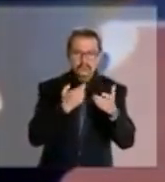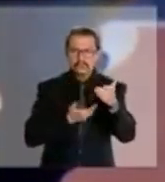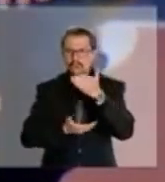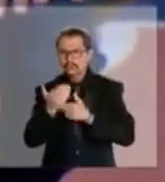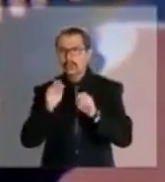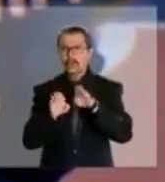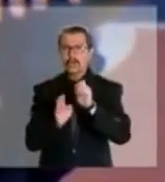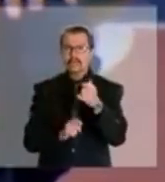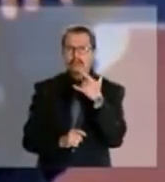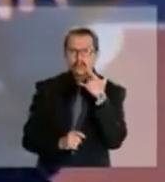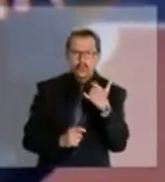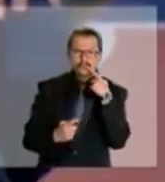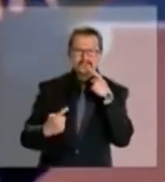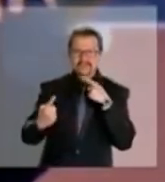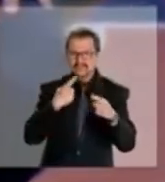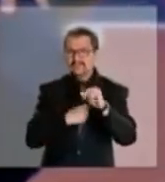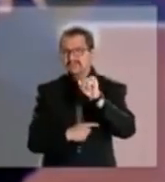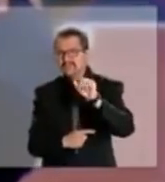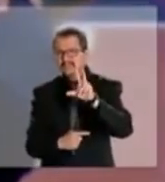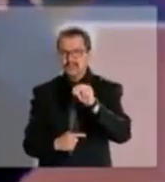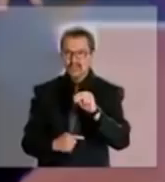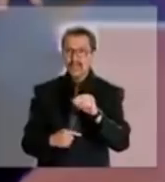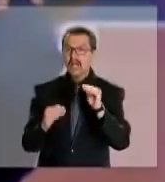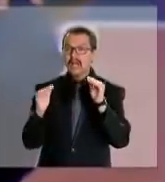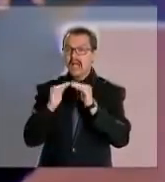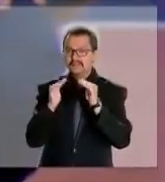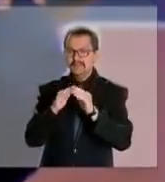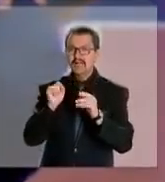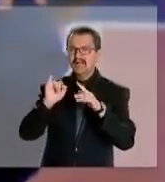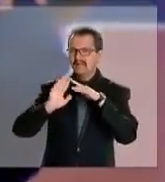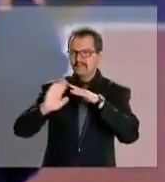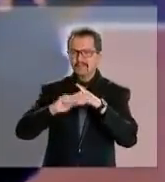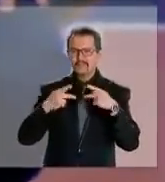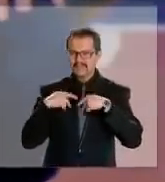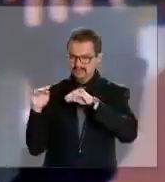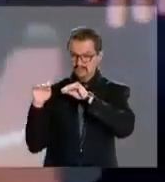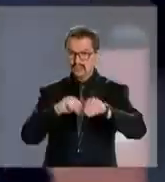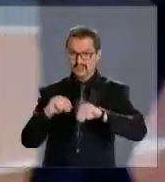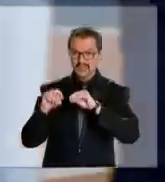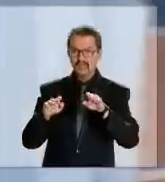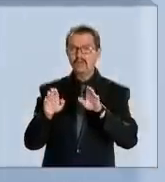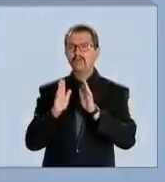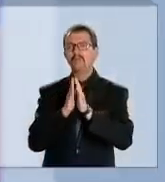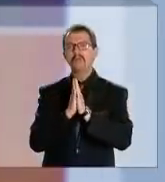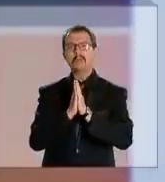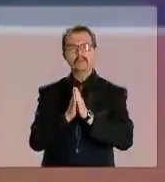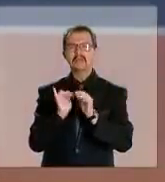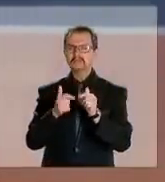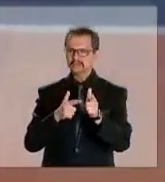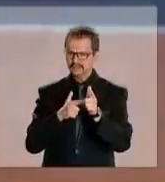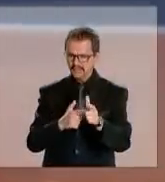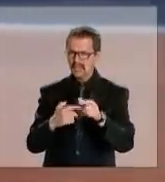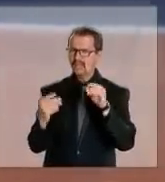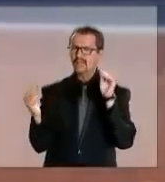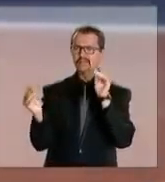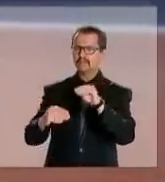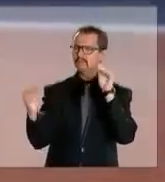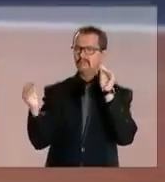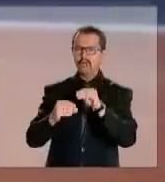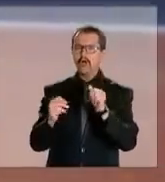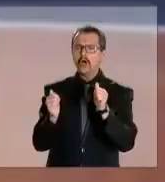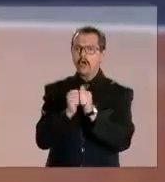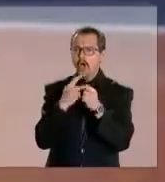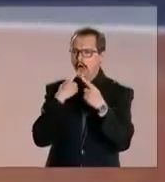migrantes en casa no vamos a descansar hasta que no estén ciertos y tranquilos y los vamos a sumar con todos con sociedad civil